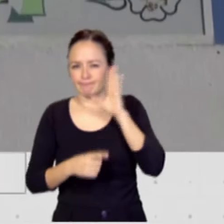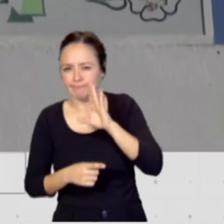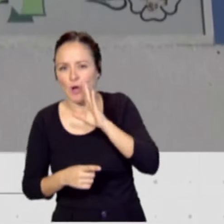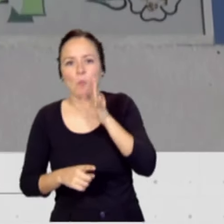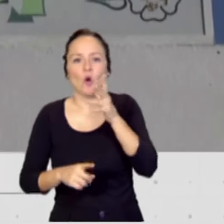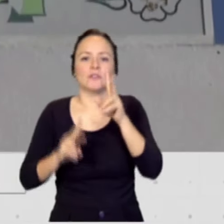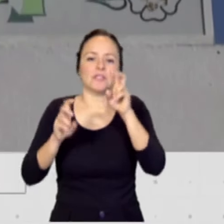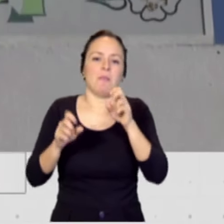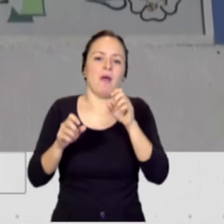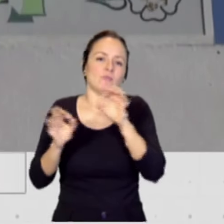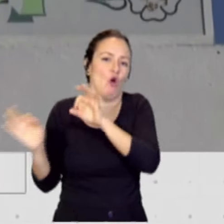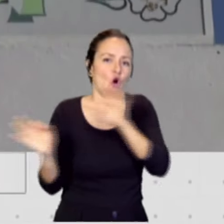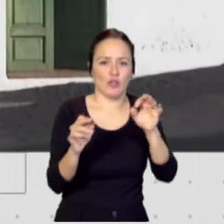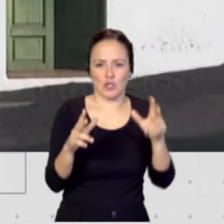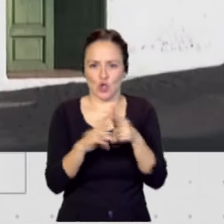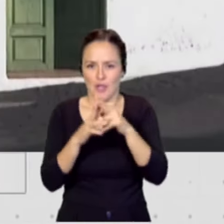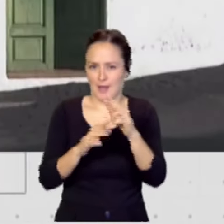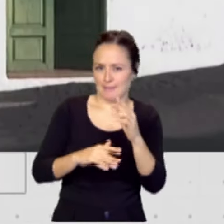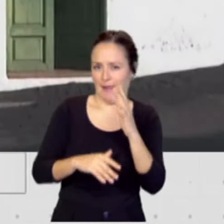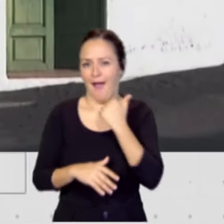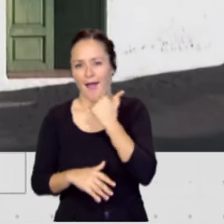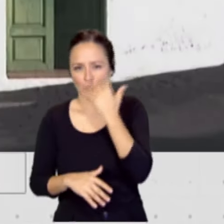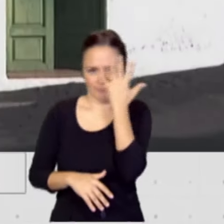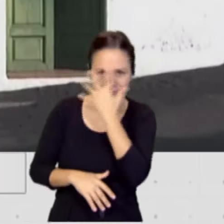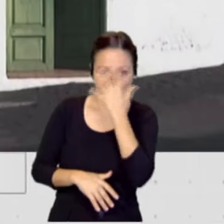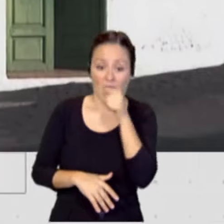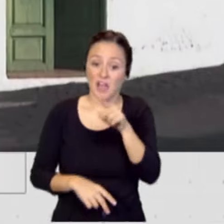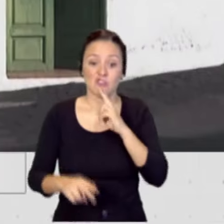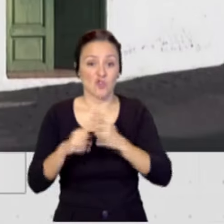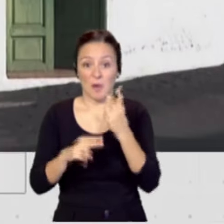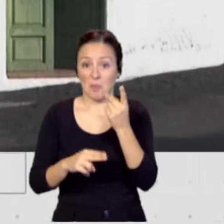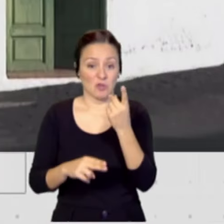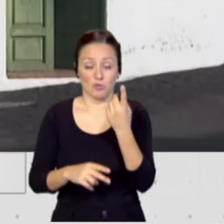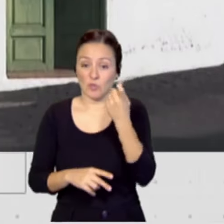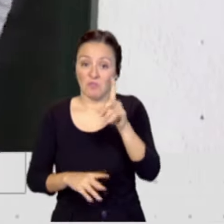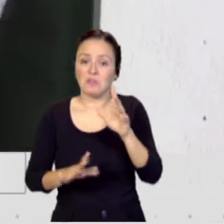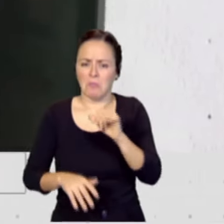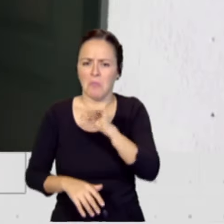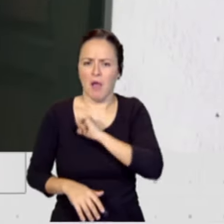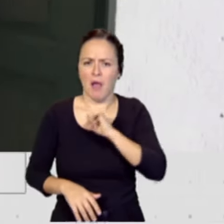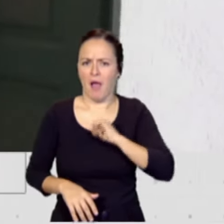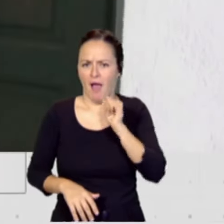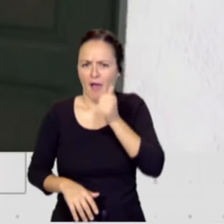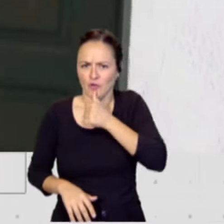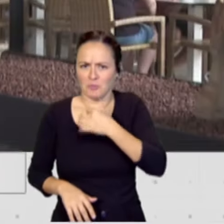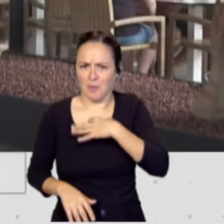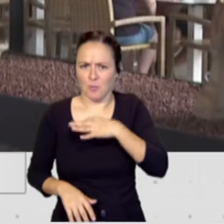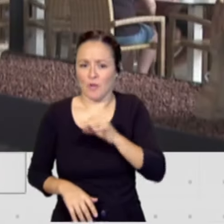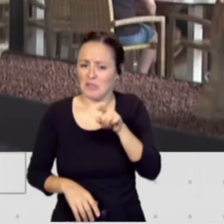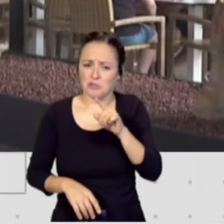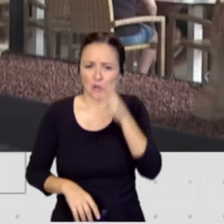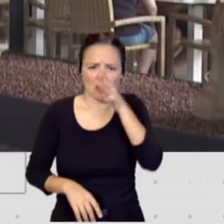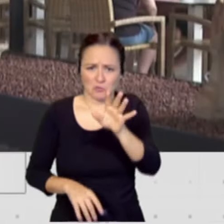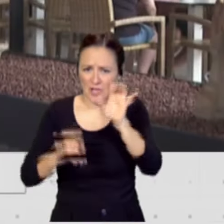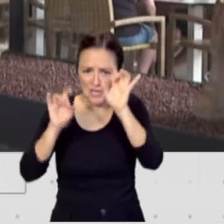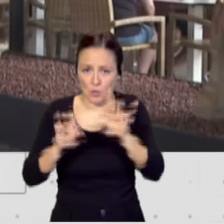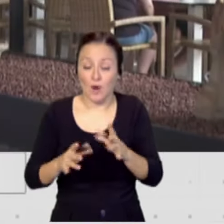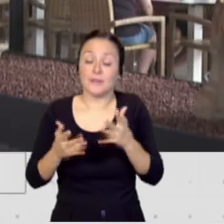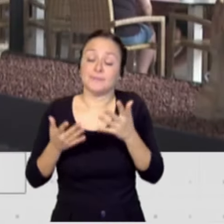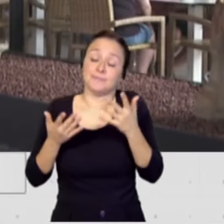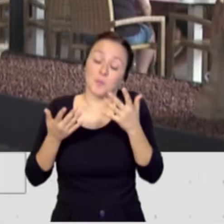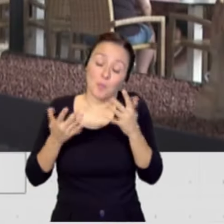social en estos casos no se requiere poner nombre y apellidos y puede ser anónima y se trata Igual que una denuncia si bien